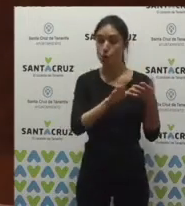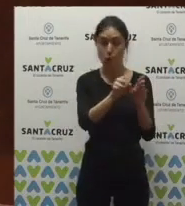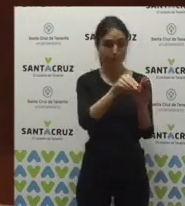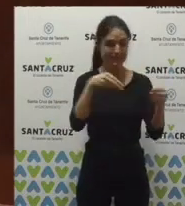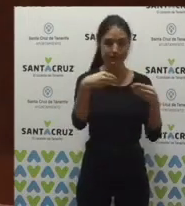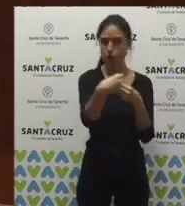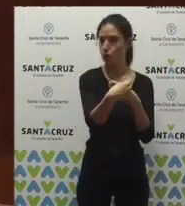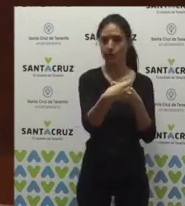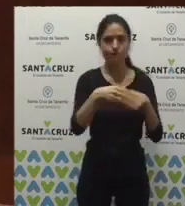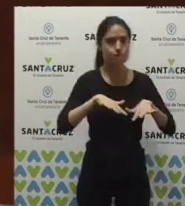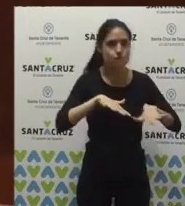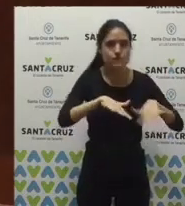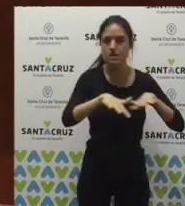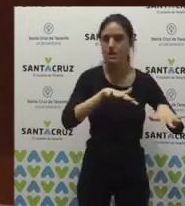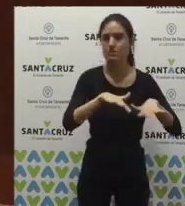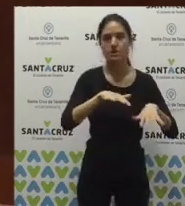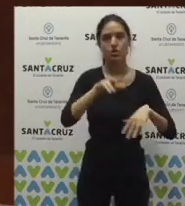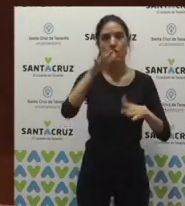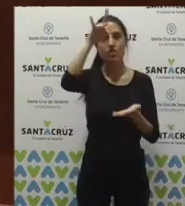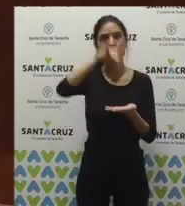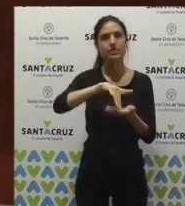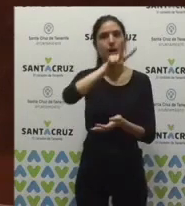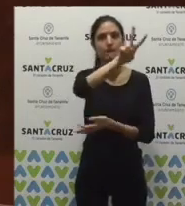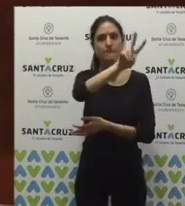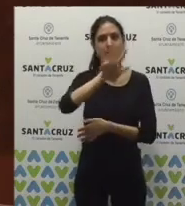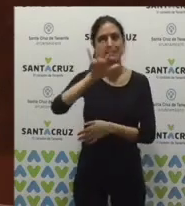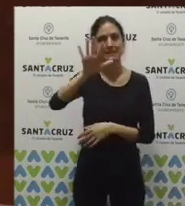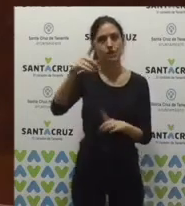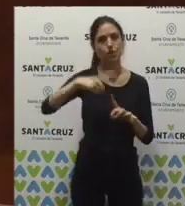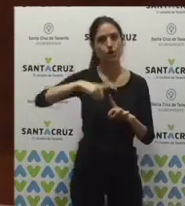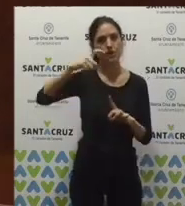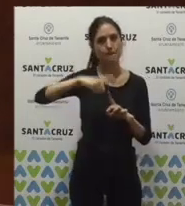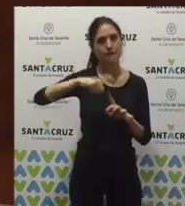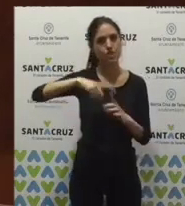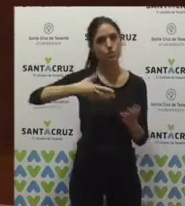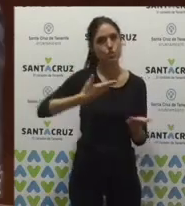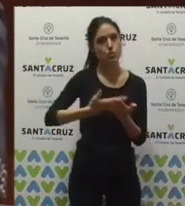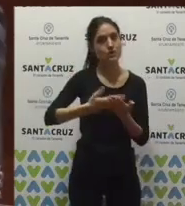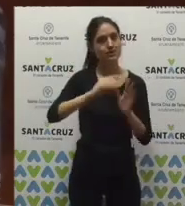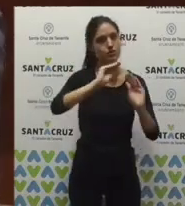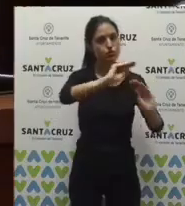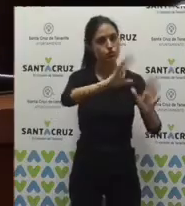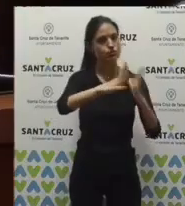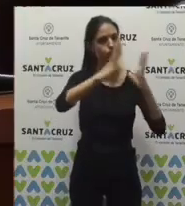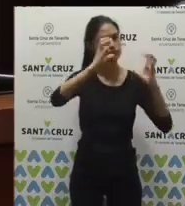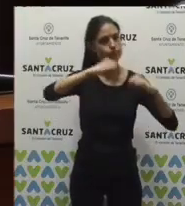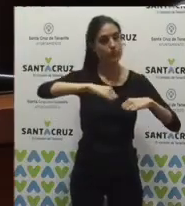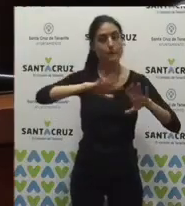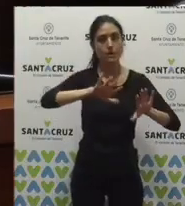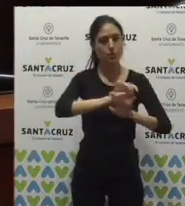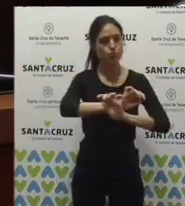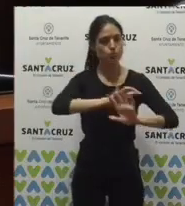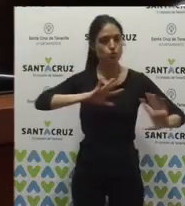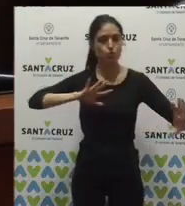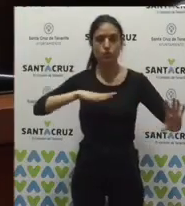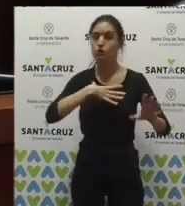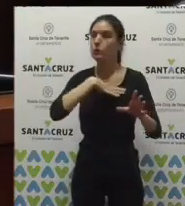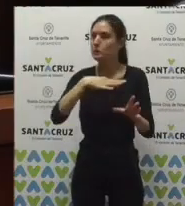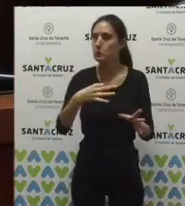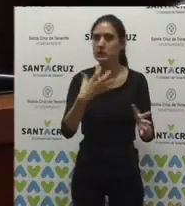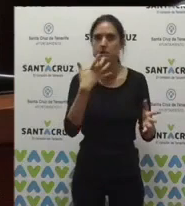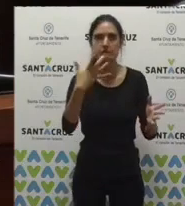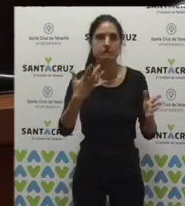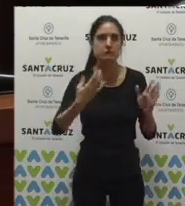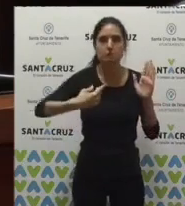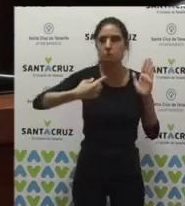lo pactamos el 25 de mayo una propuesta suya lo que significa que es por supuesto permeable a cualquier incorporación de